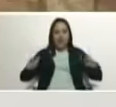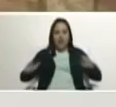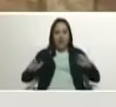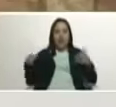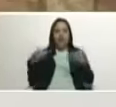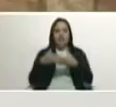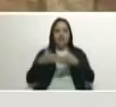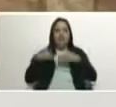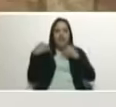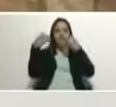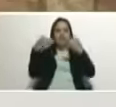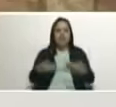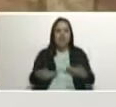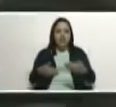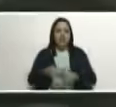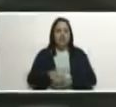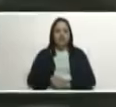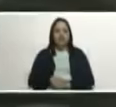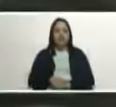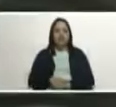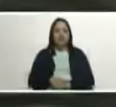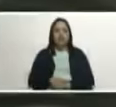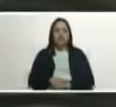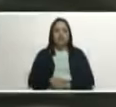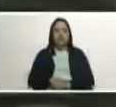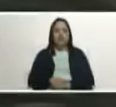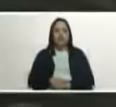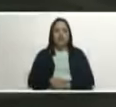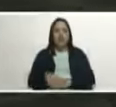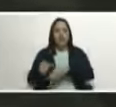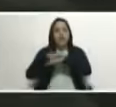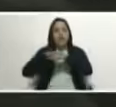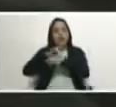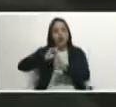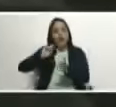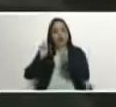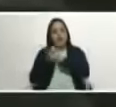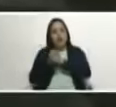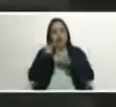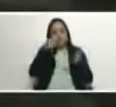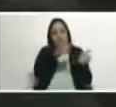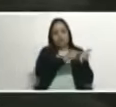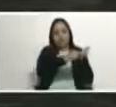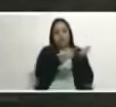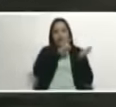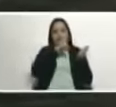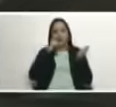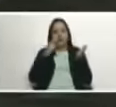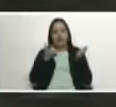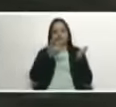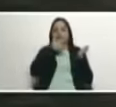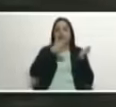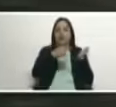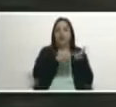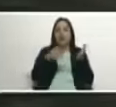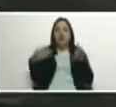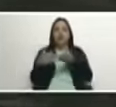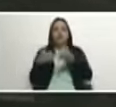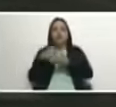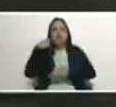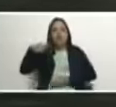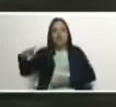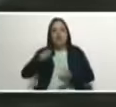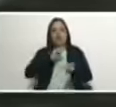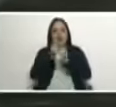Partido Avanzada Progresista. Cambiemos, perdón, pusieron aquí Avanzada Progresista. ¿Ah? Golpe de